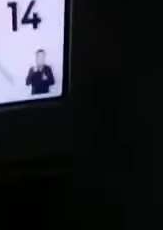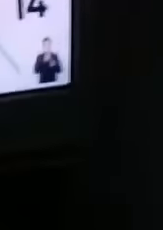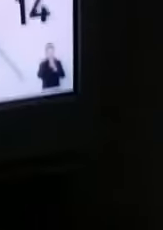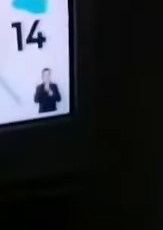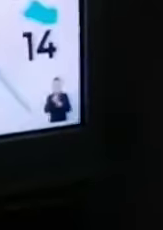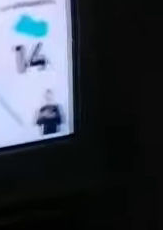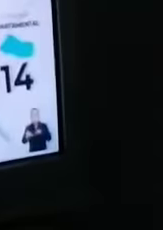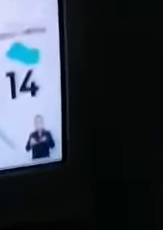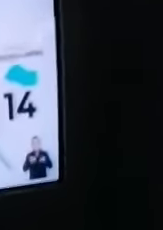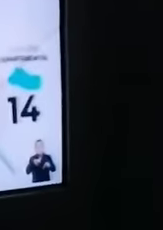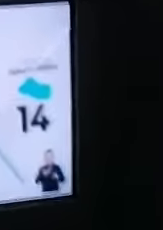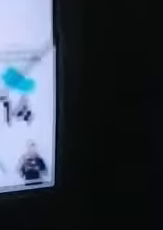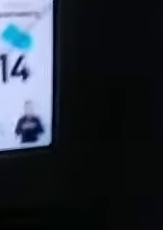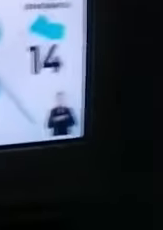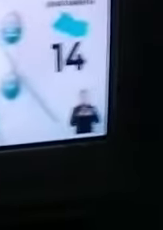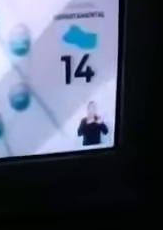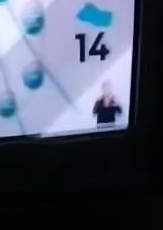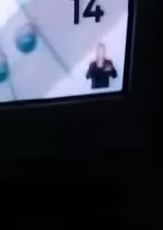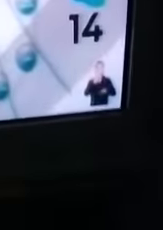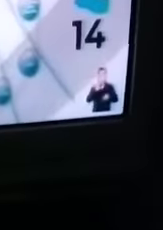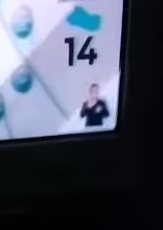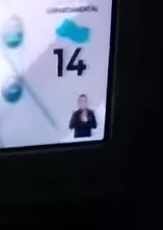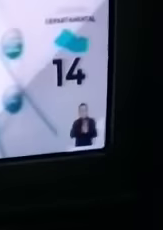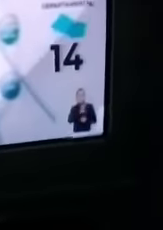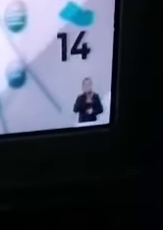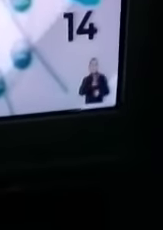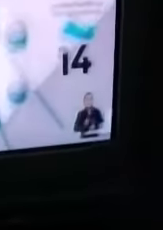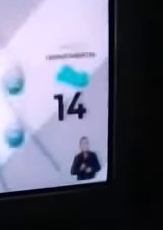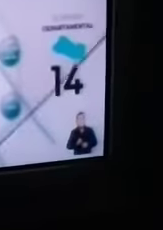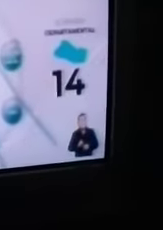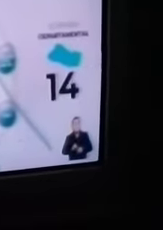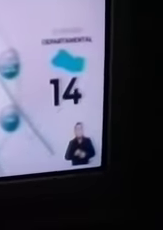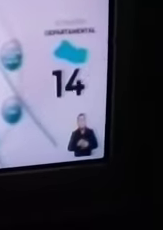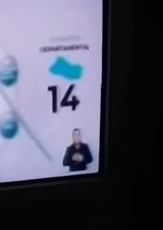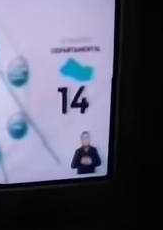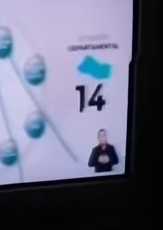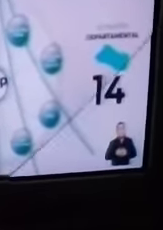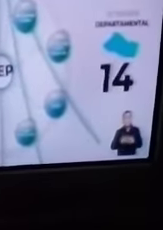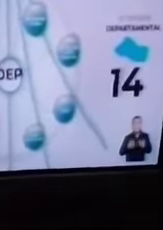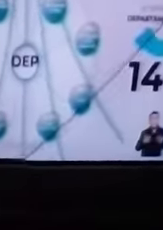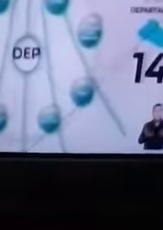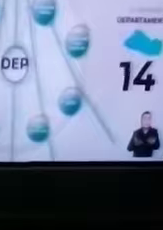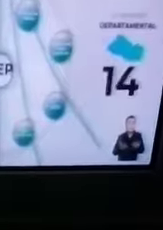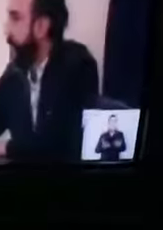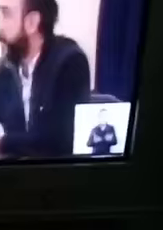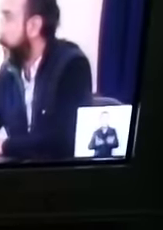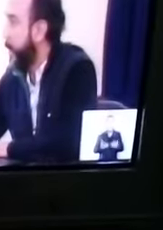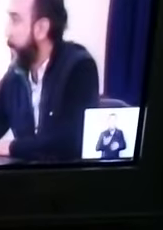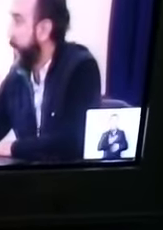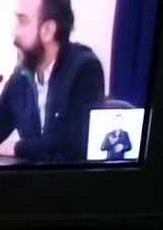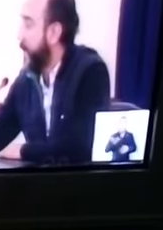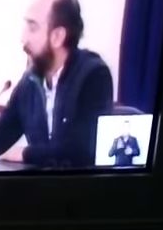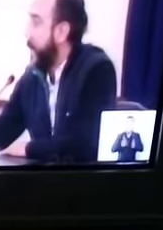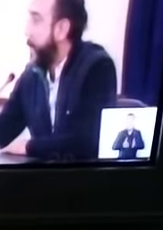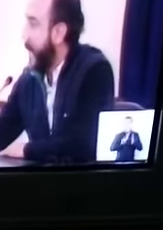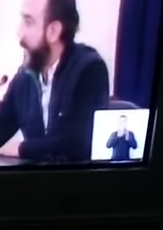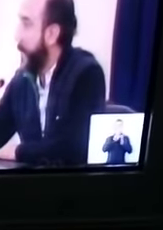cada uno de los departamentos del país, valga la redundancia. Pero las instituciones,